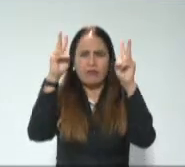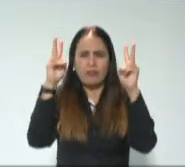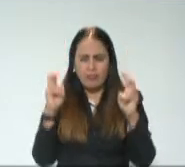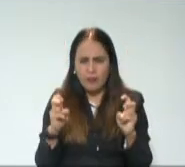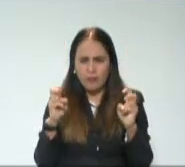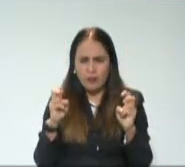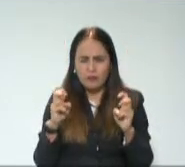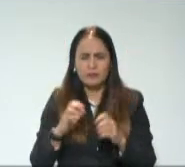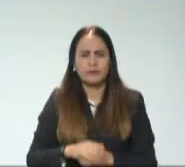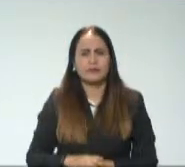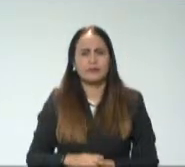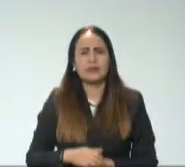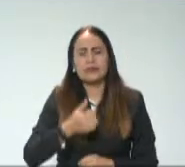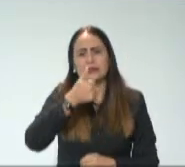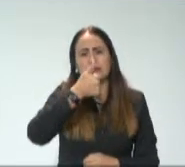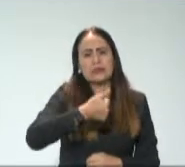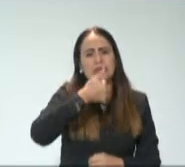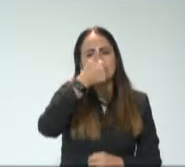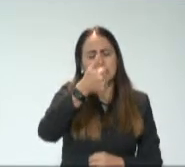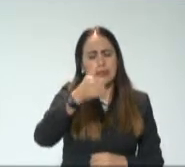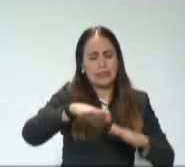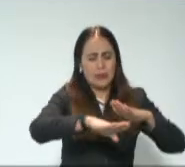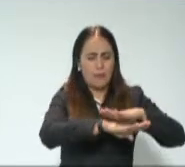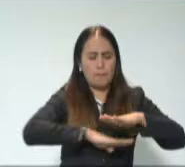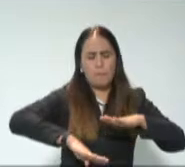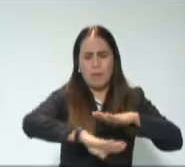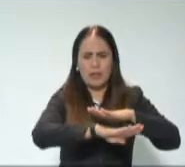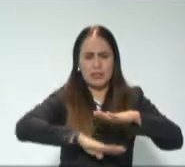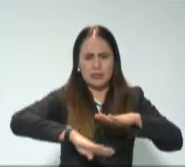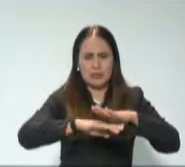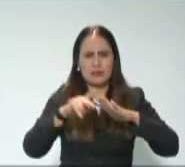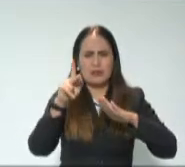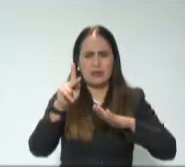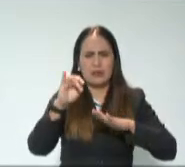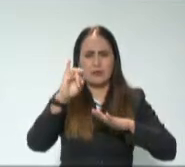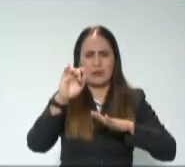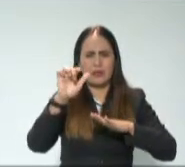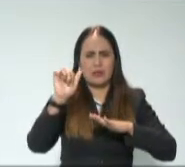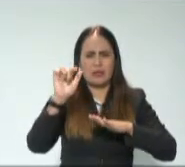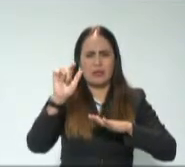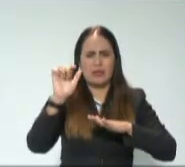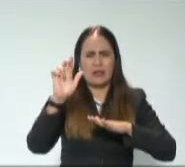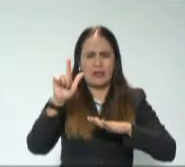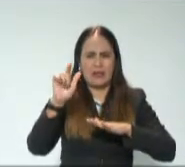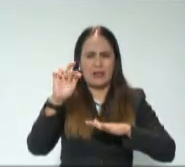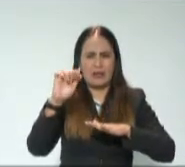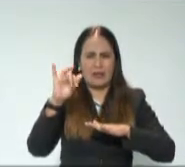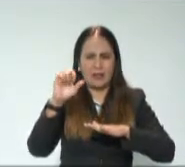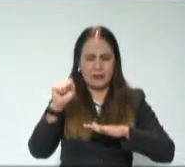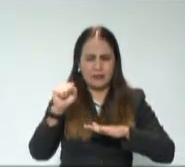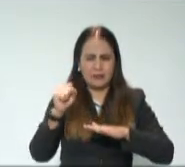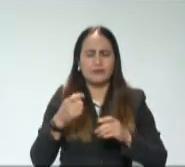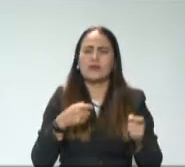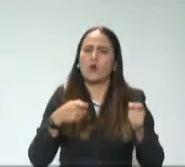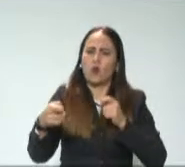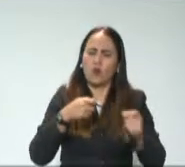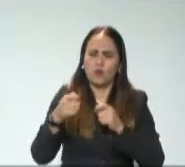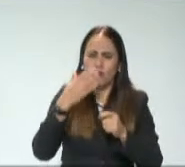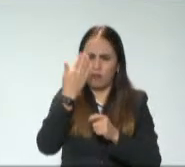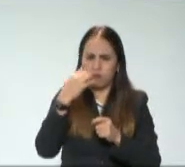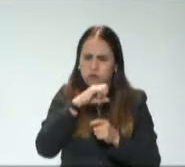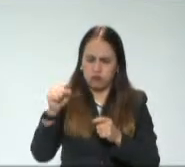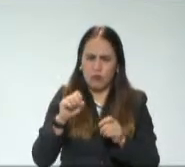pilares son no sé seis Pilares en avanzando hacia esta cuestión del manejo estratégico de